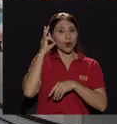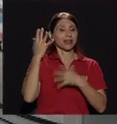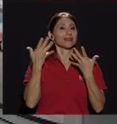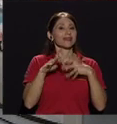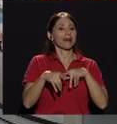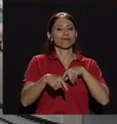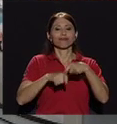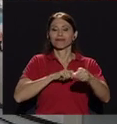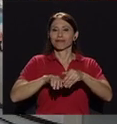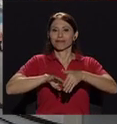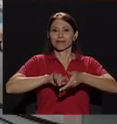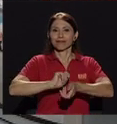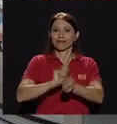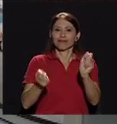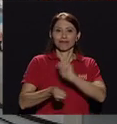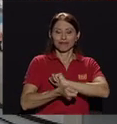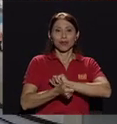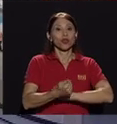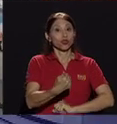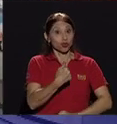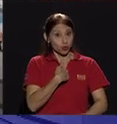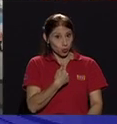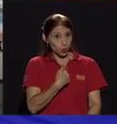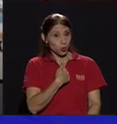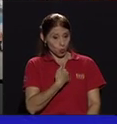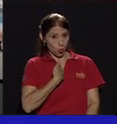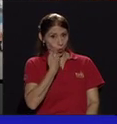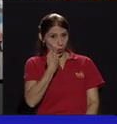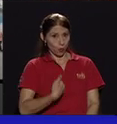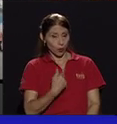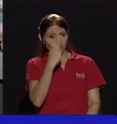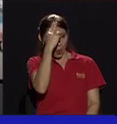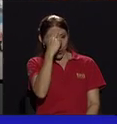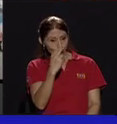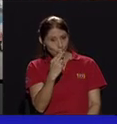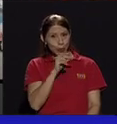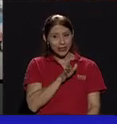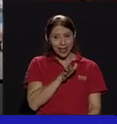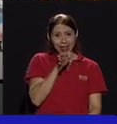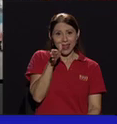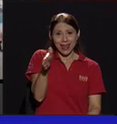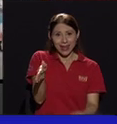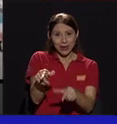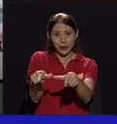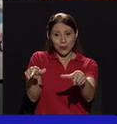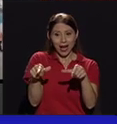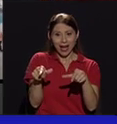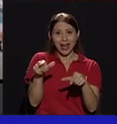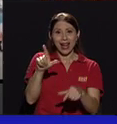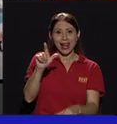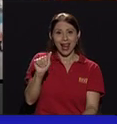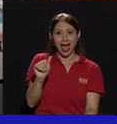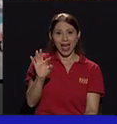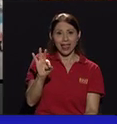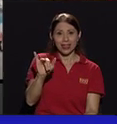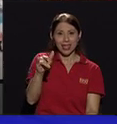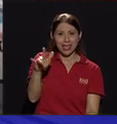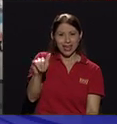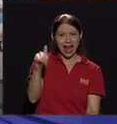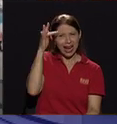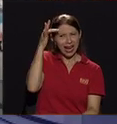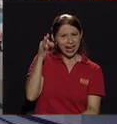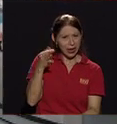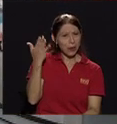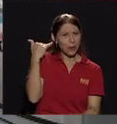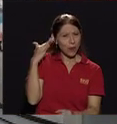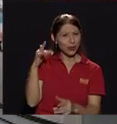mujeres. Yo tuve en realidad el honor de viajar a La Tigra cuando se celebró, creo